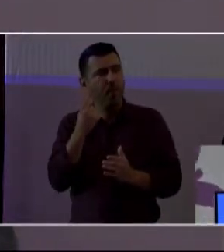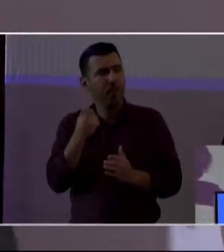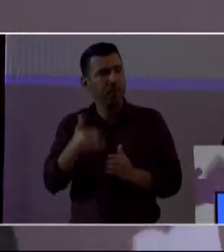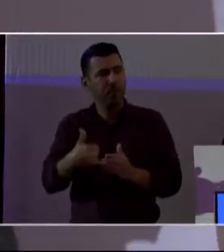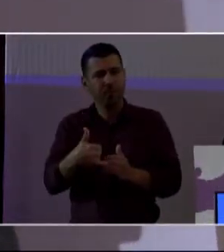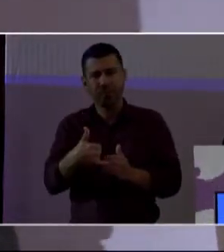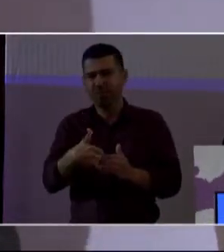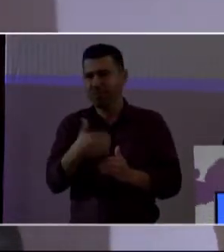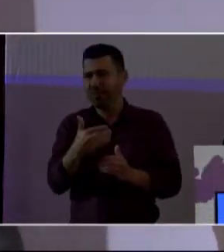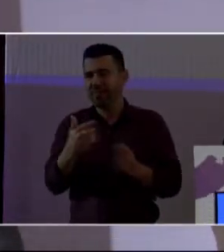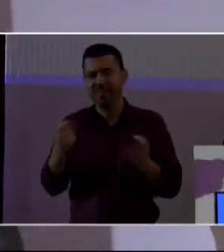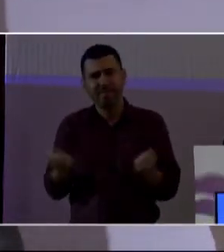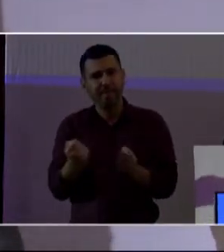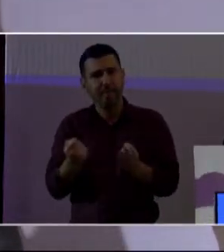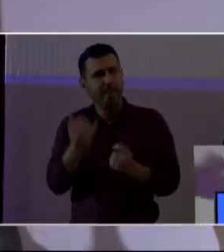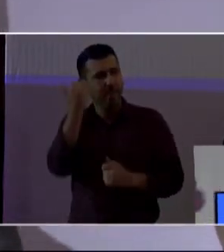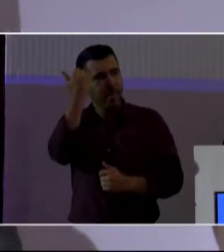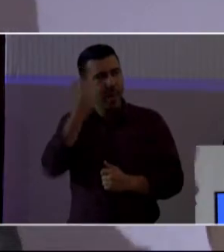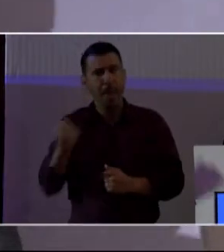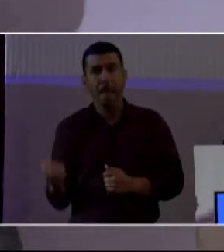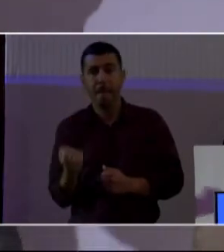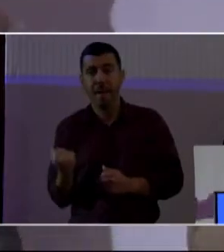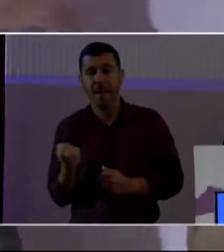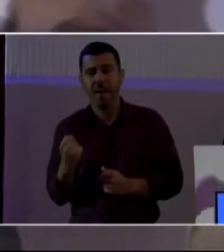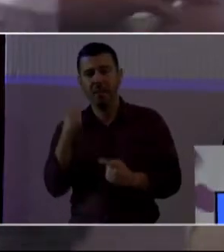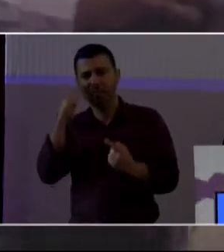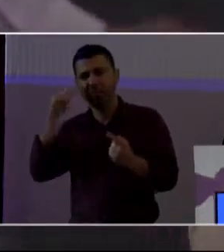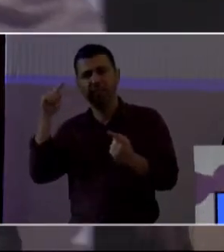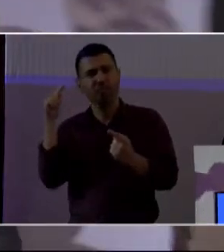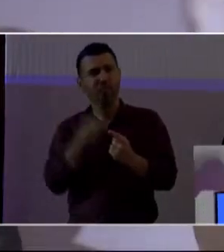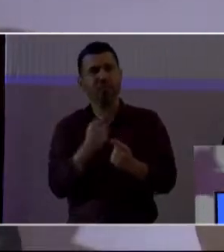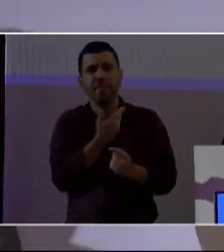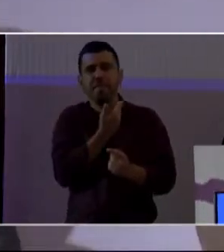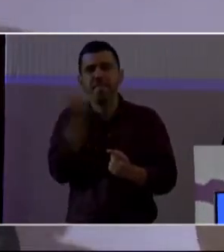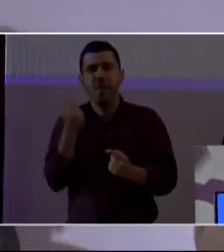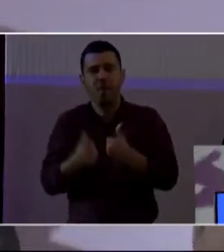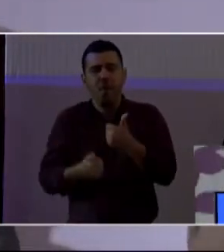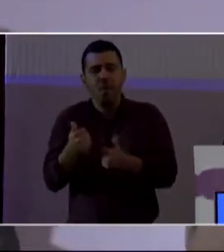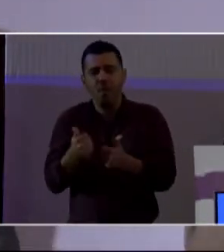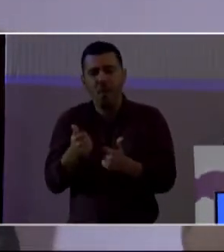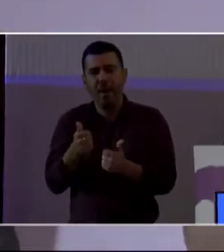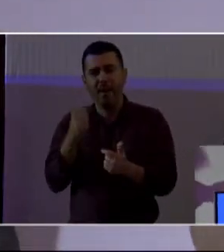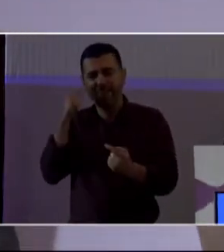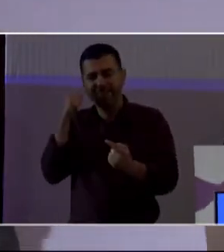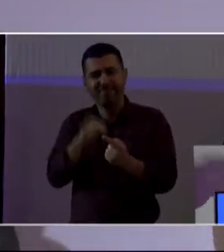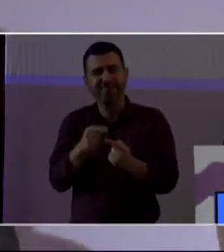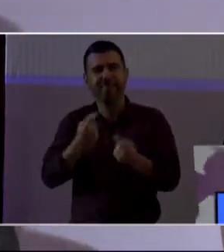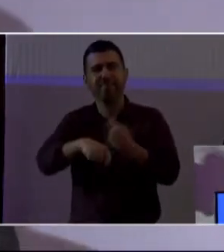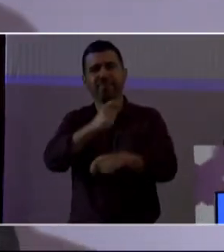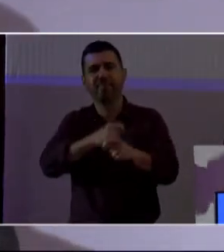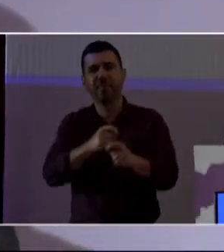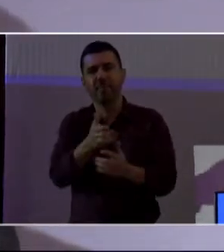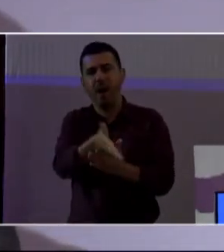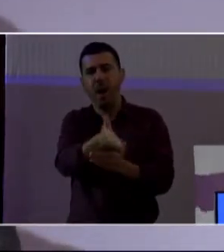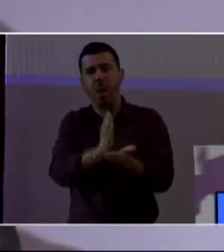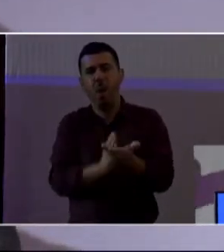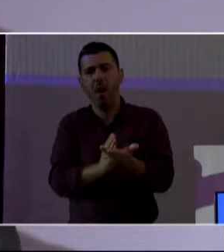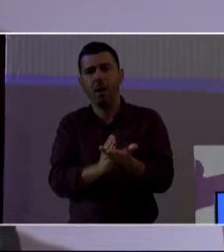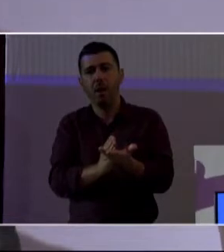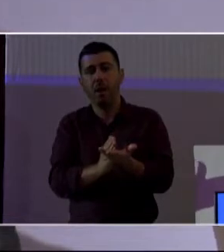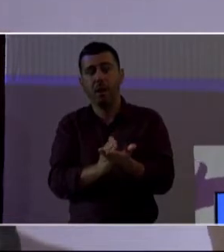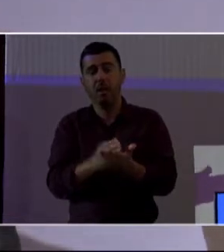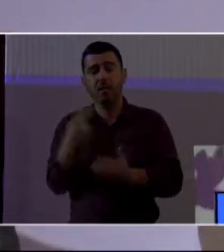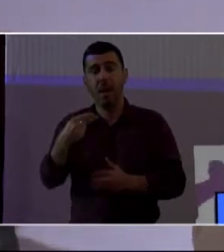Hass. Entonces dijimos, bueno, una de las garantías nuestras para garantizar la reincorporación de manera exitosa en el tiempo tiene que ser aguacate